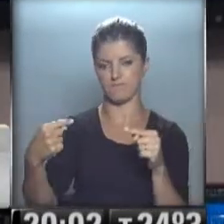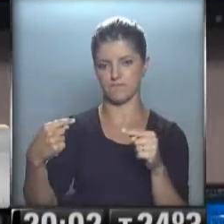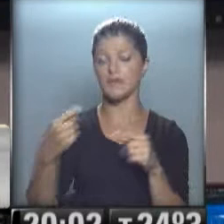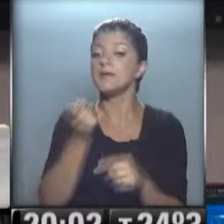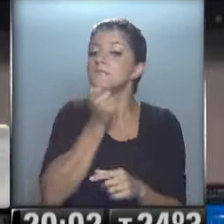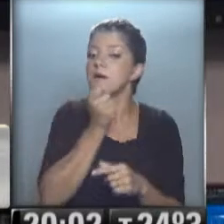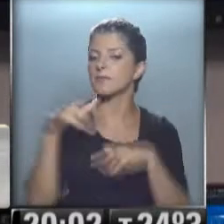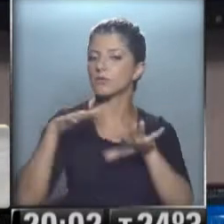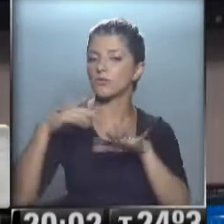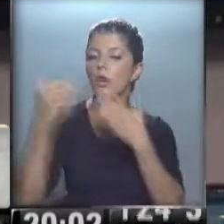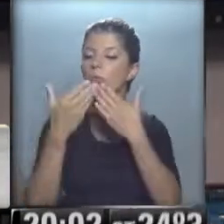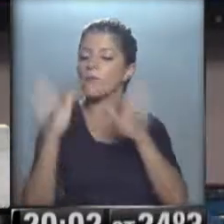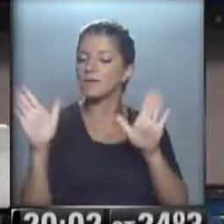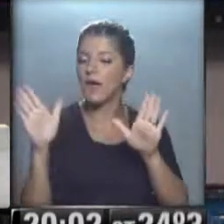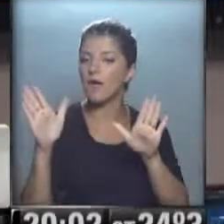de abrir espacios de libertad,